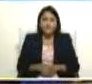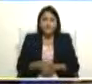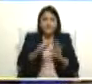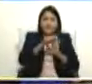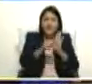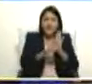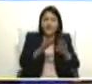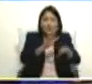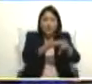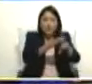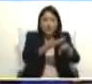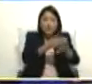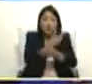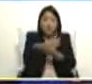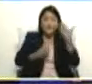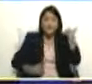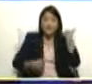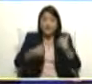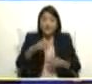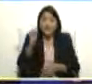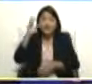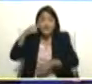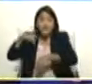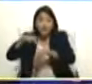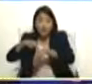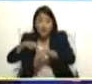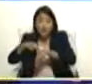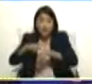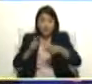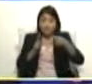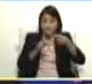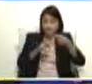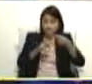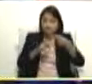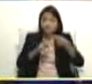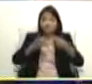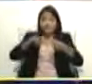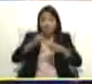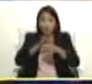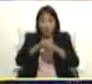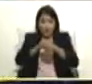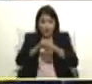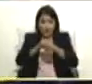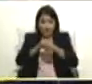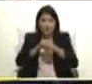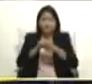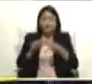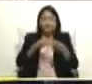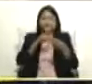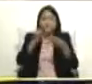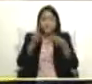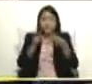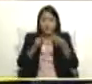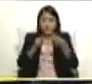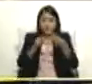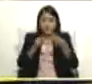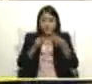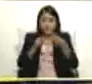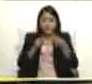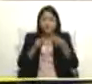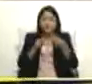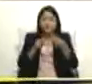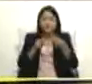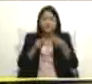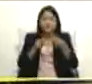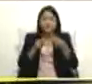de notificación al presidente de la Asamblea Nacional de la República Bolivariana de Venezuela, diputado Jorge Rodríguez